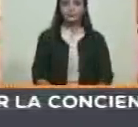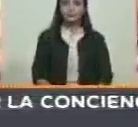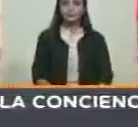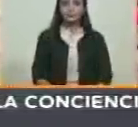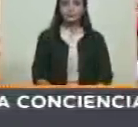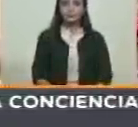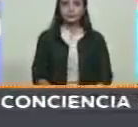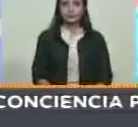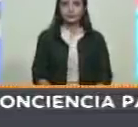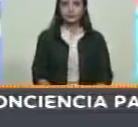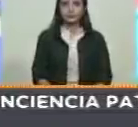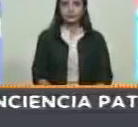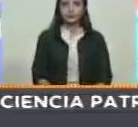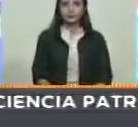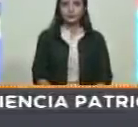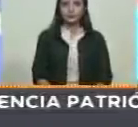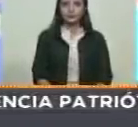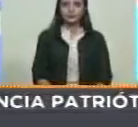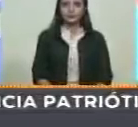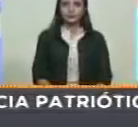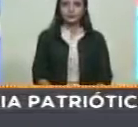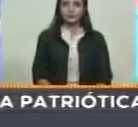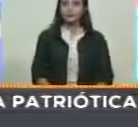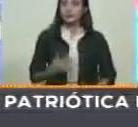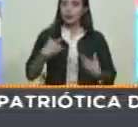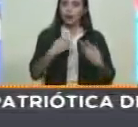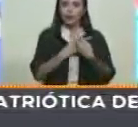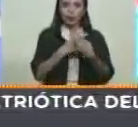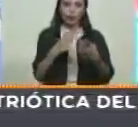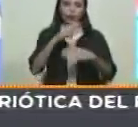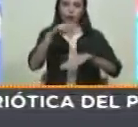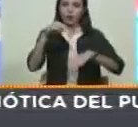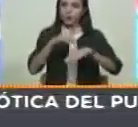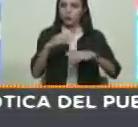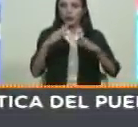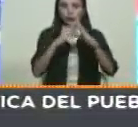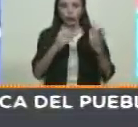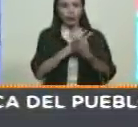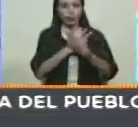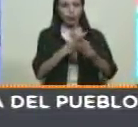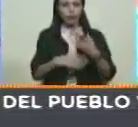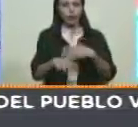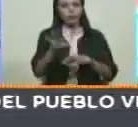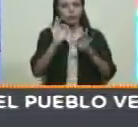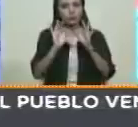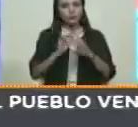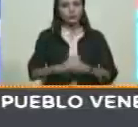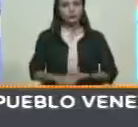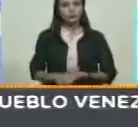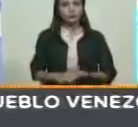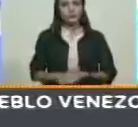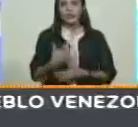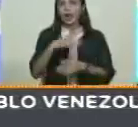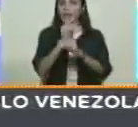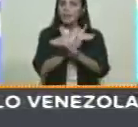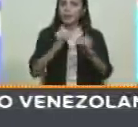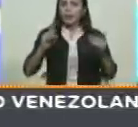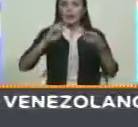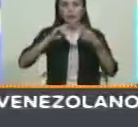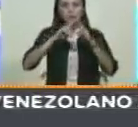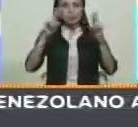político tu poder popular tu voluntad nacional es fortalecer la democracia